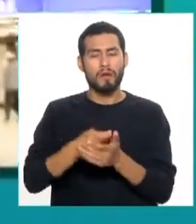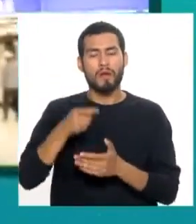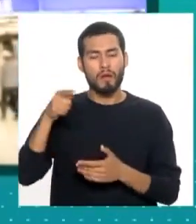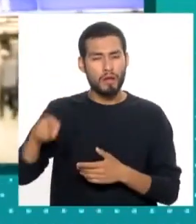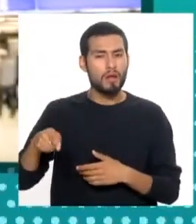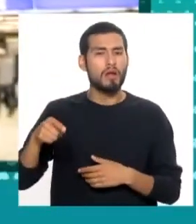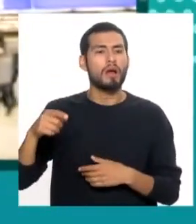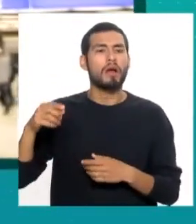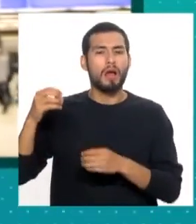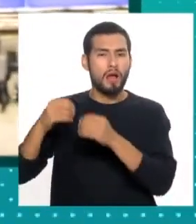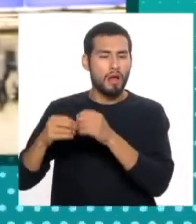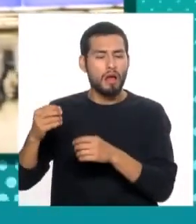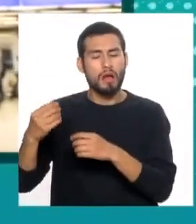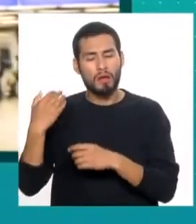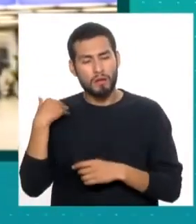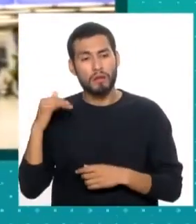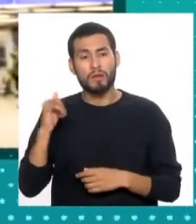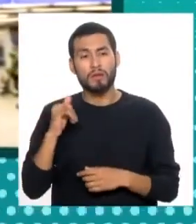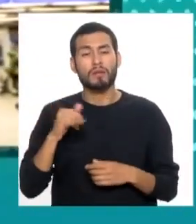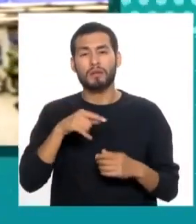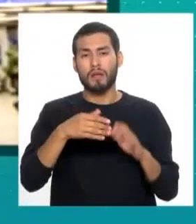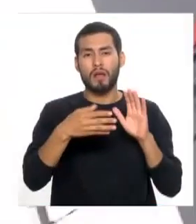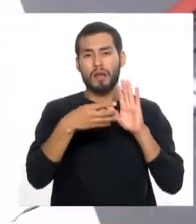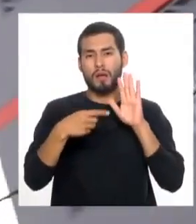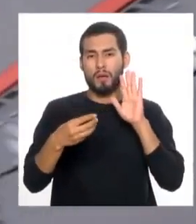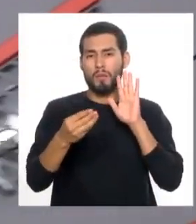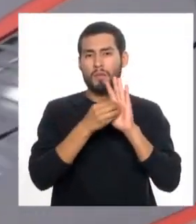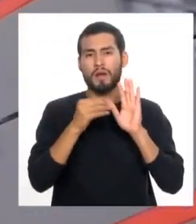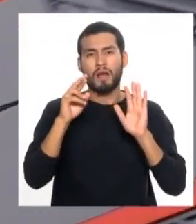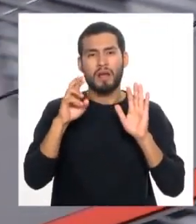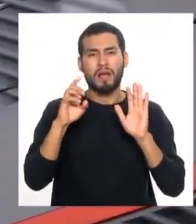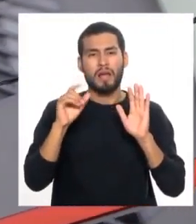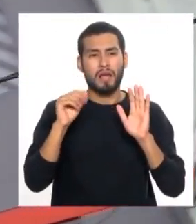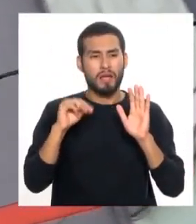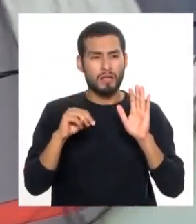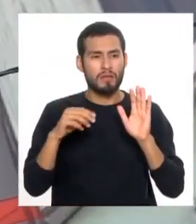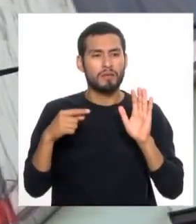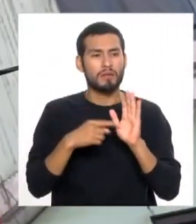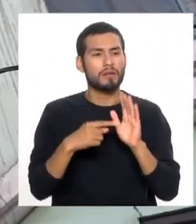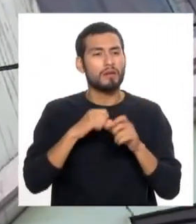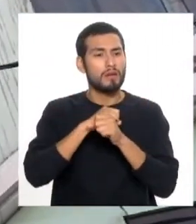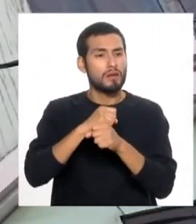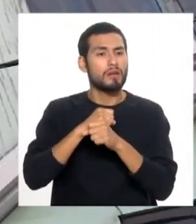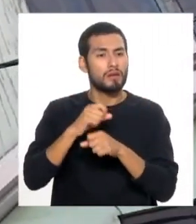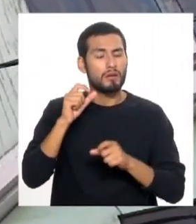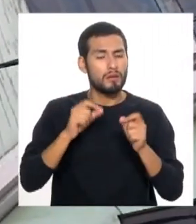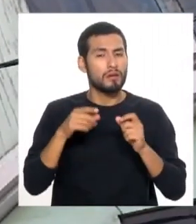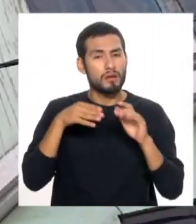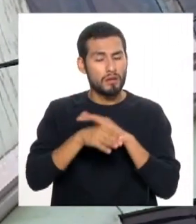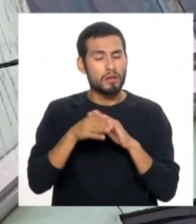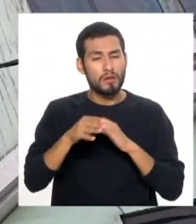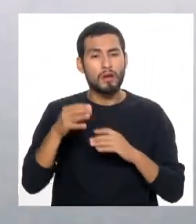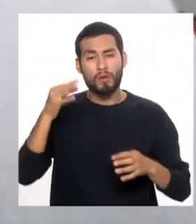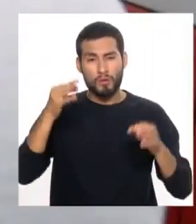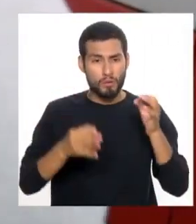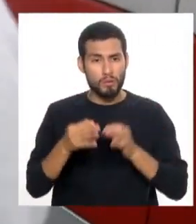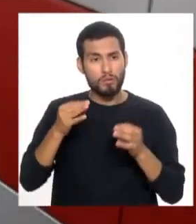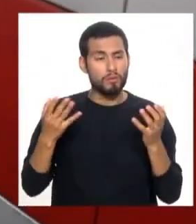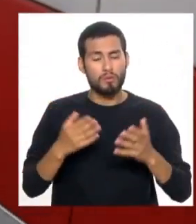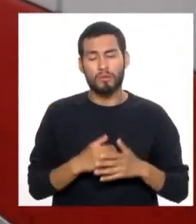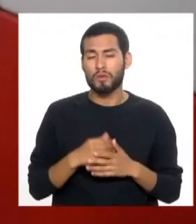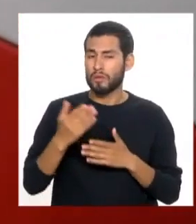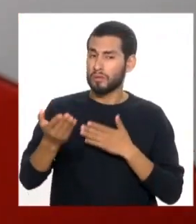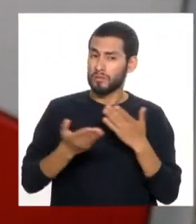civil, así como aparecer en el REDAN. La Dirección General de Defensa Pública y Acceso a la Justicia, mediante